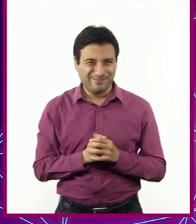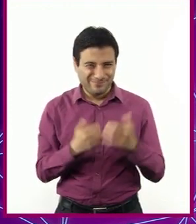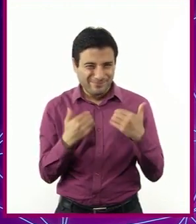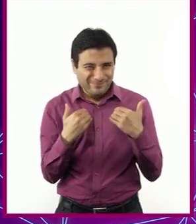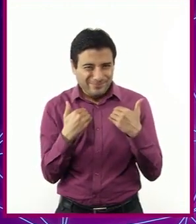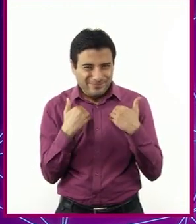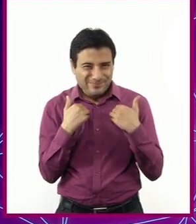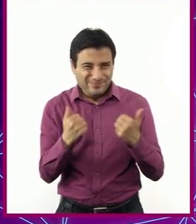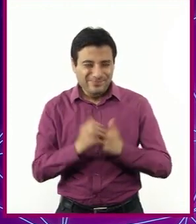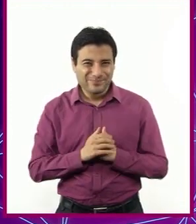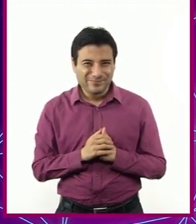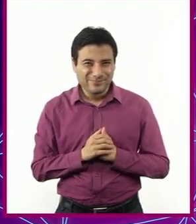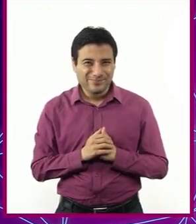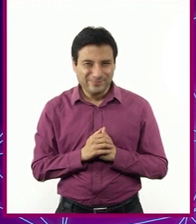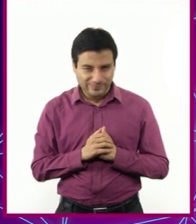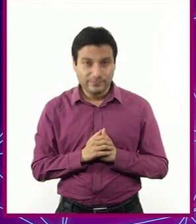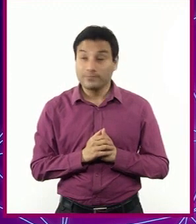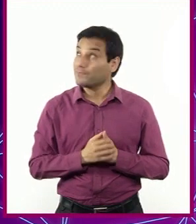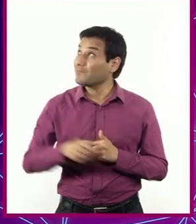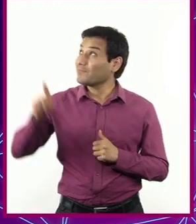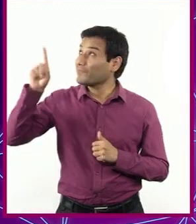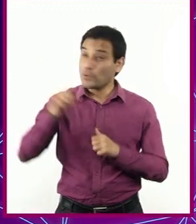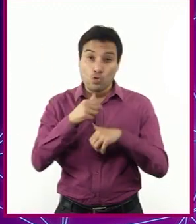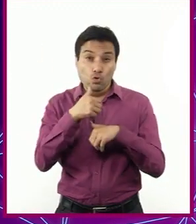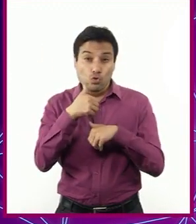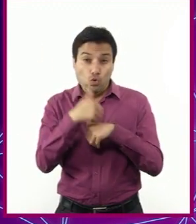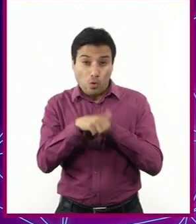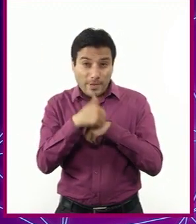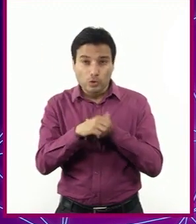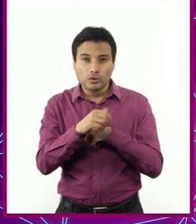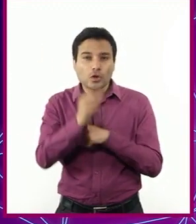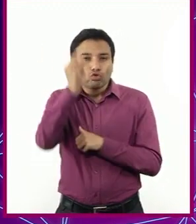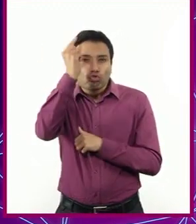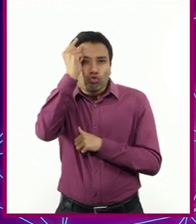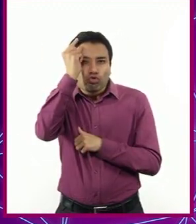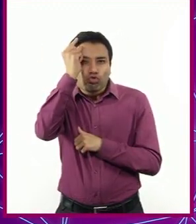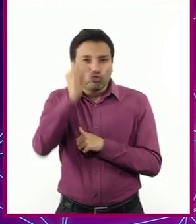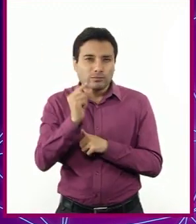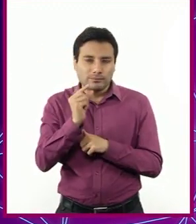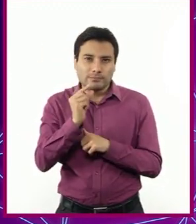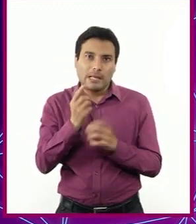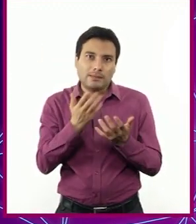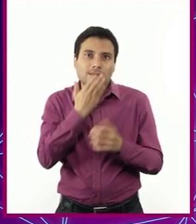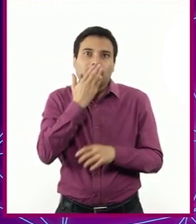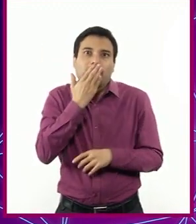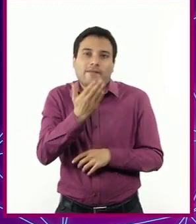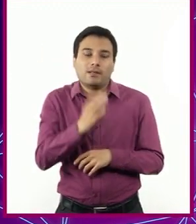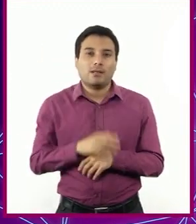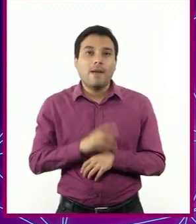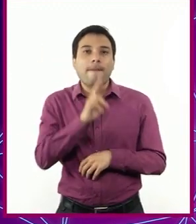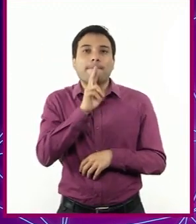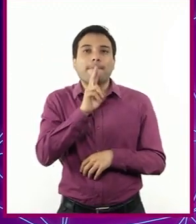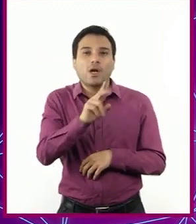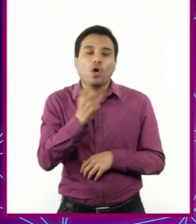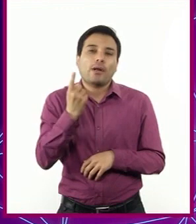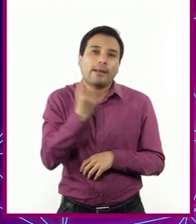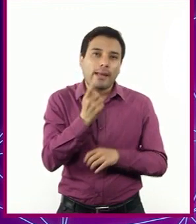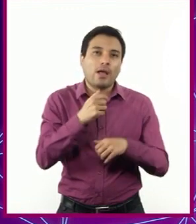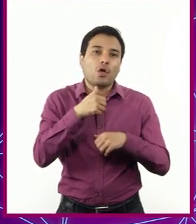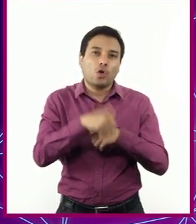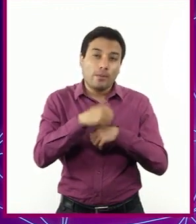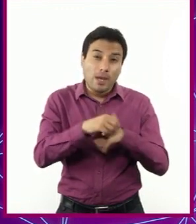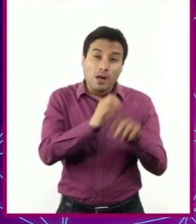dar cuenta que el uso de la notación científica facilita la representación de cantidades muy grandes, o como en este caso,